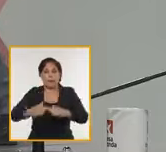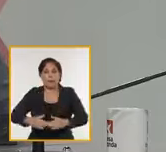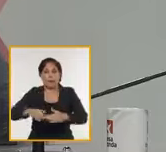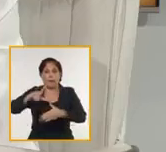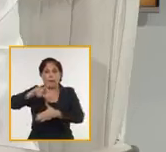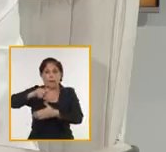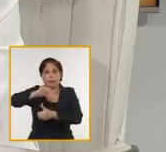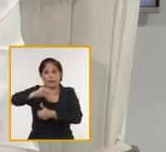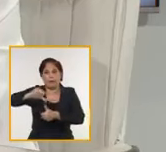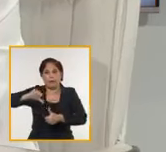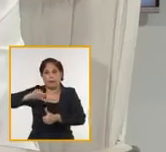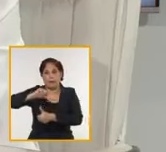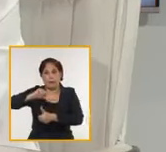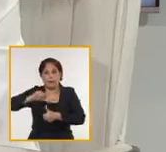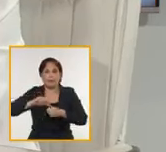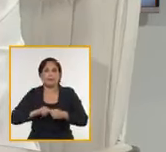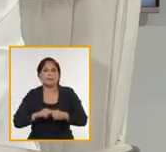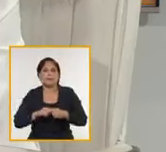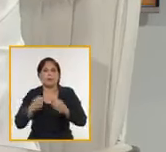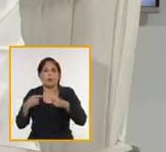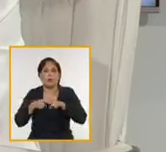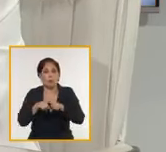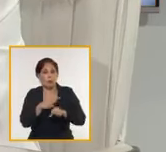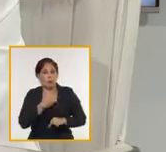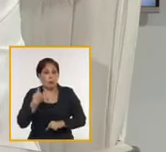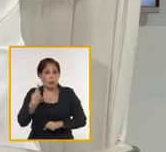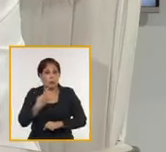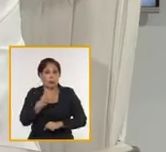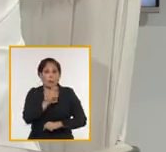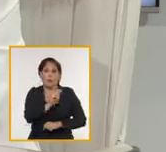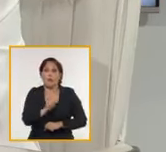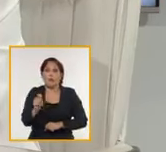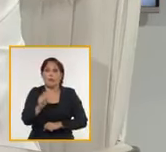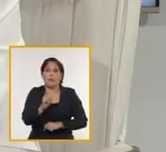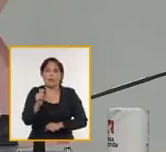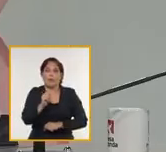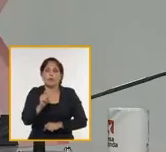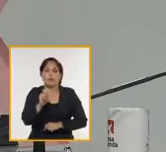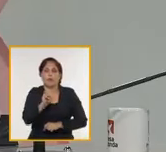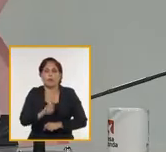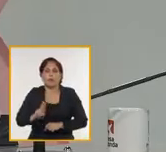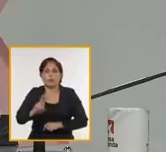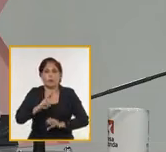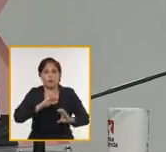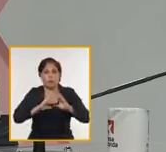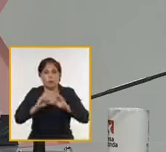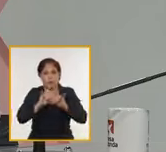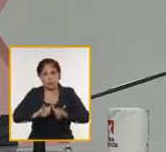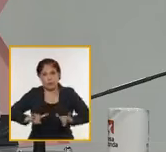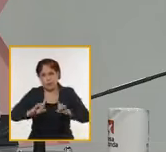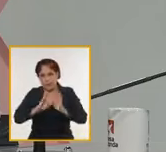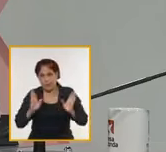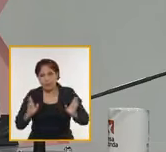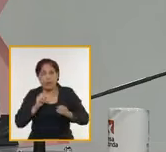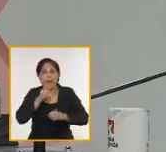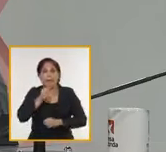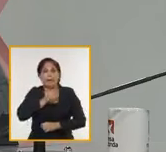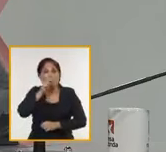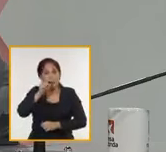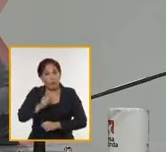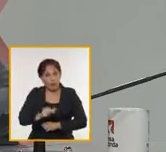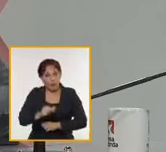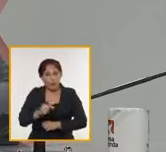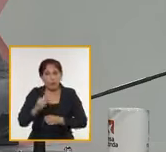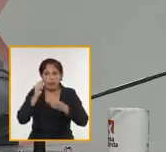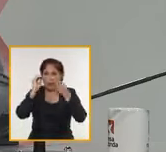doctora Ana Teresa Badía Valdés, profesora de la Facultad de Comunicación de la Universidad de La Habana, periodista, analista de temas internacionales,